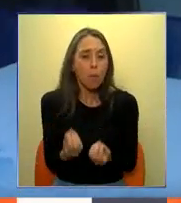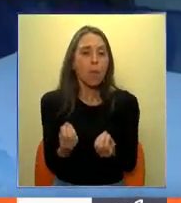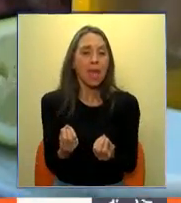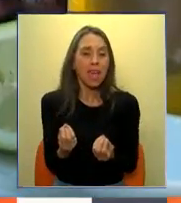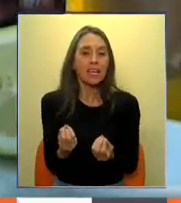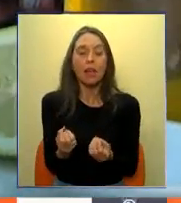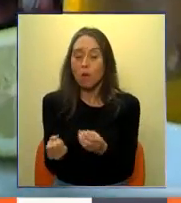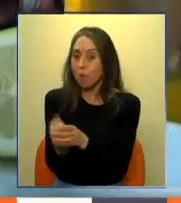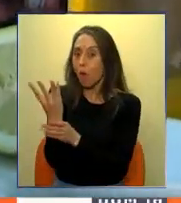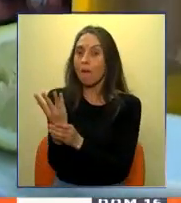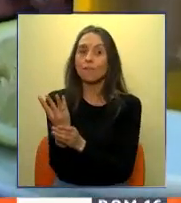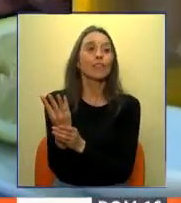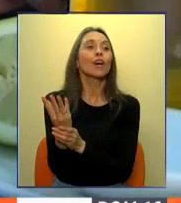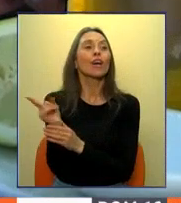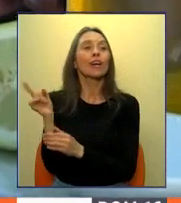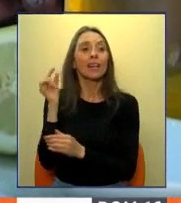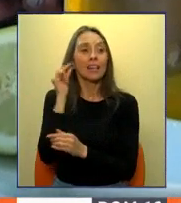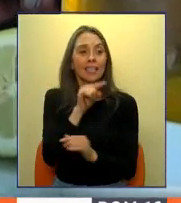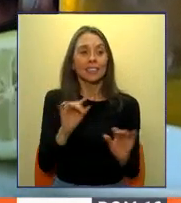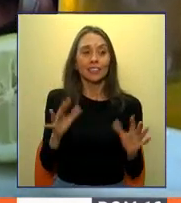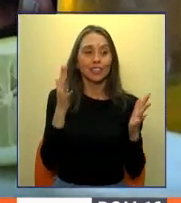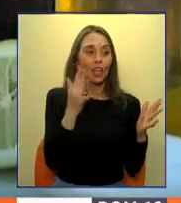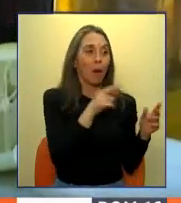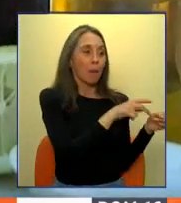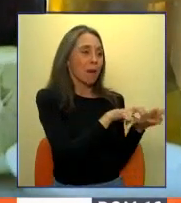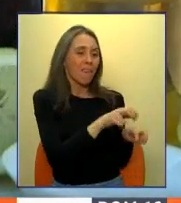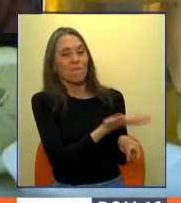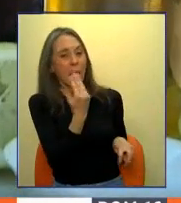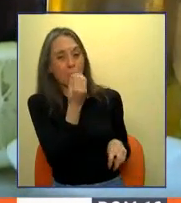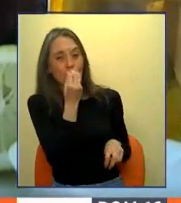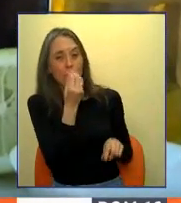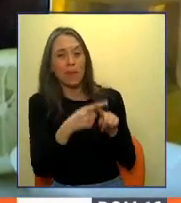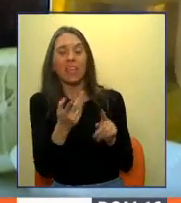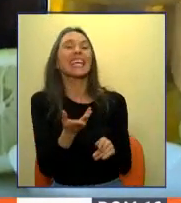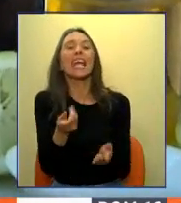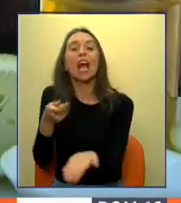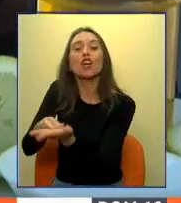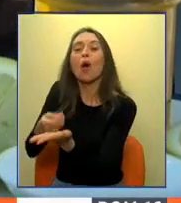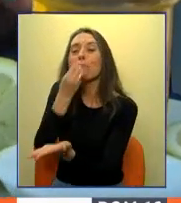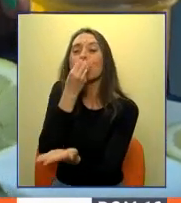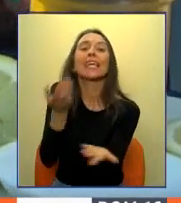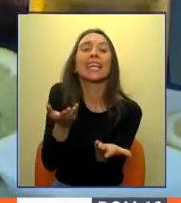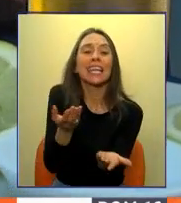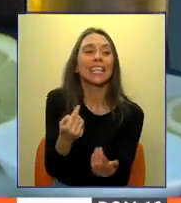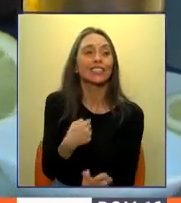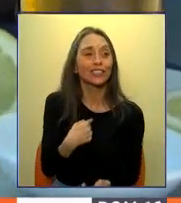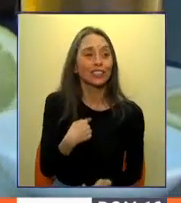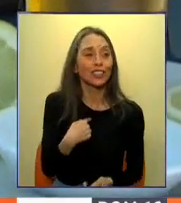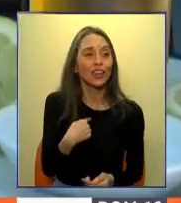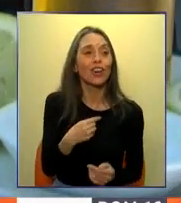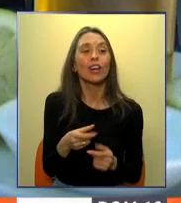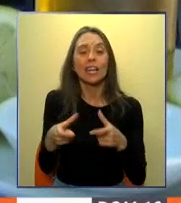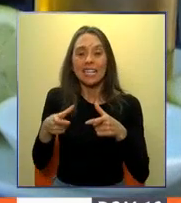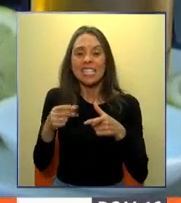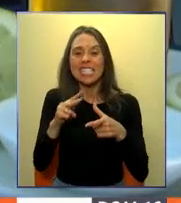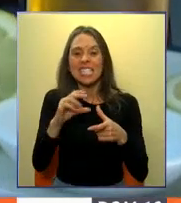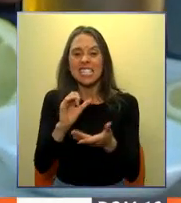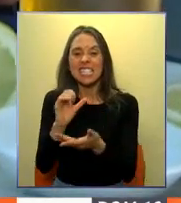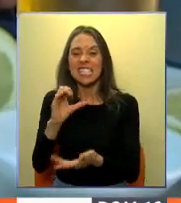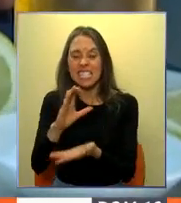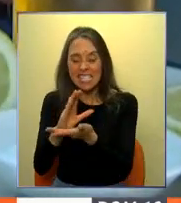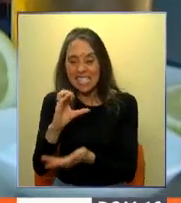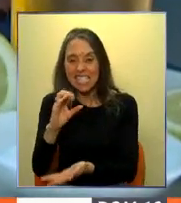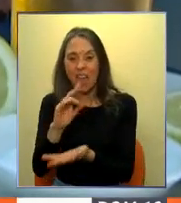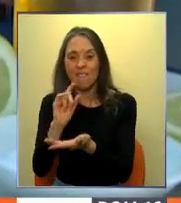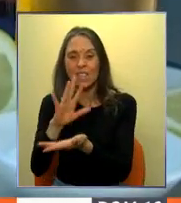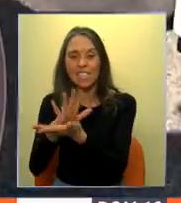una novedad. Sorpresa para ella traerla aquí a almorzar algo distinto. ¿Qué pidieron en esta ocasión? Mira, yo tengo un ceviche mixto y ellas están con